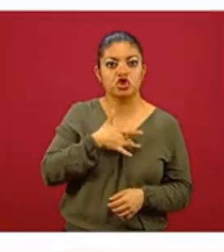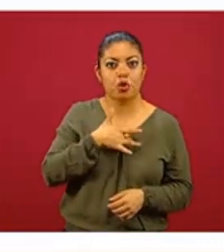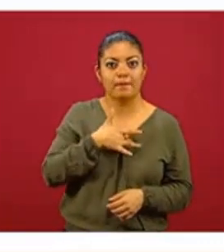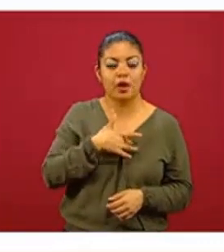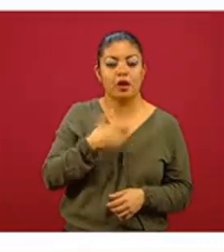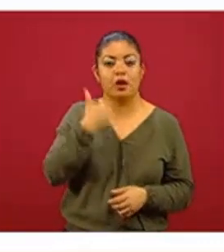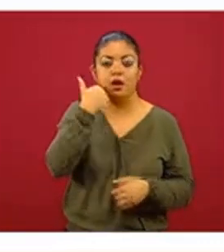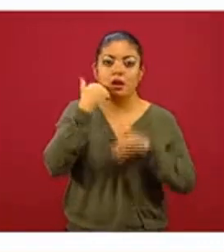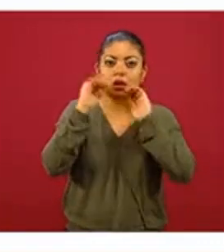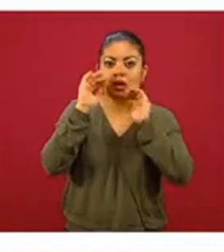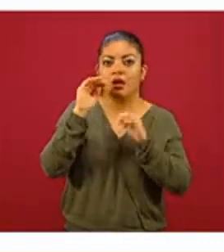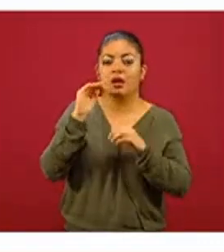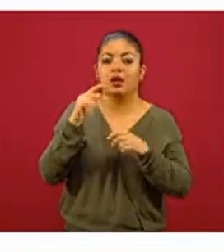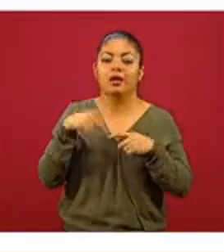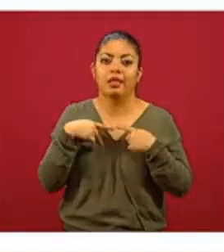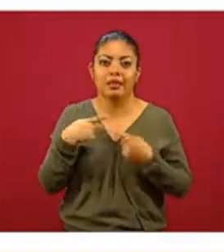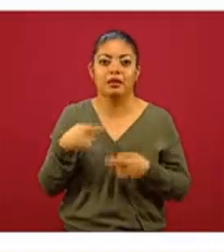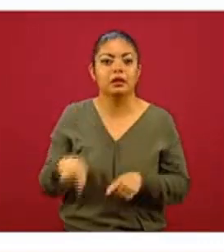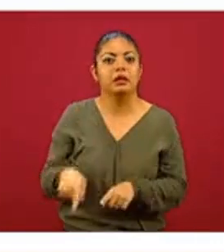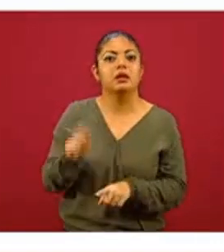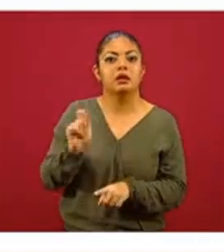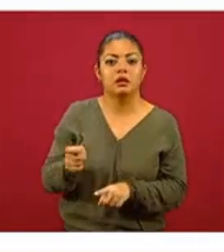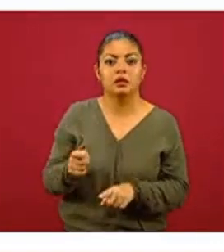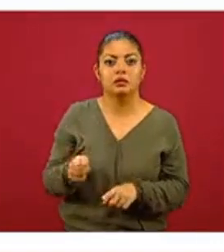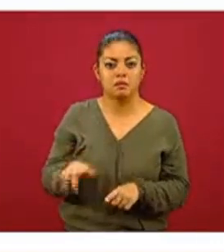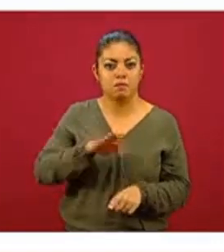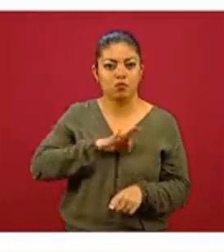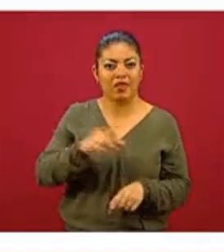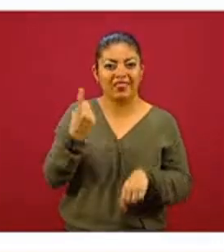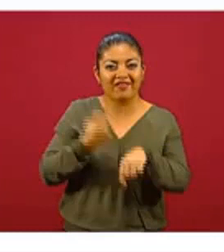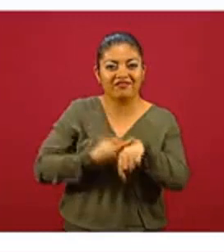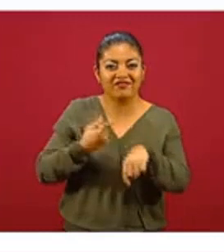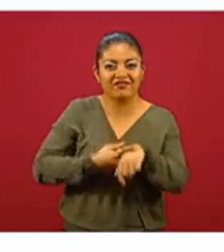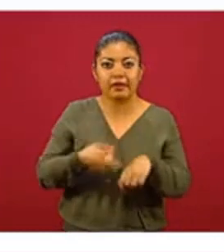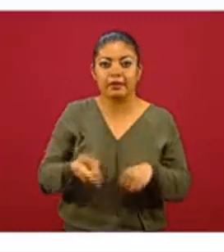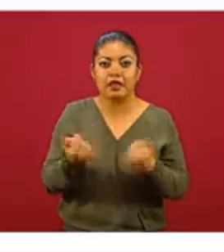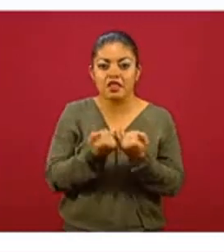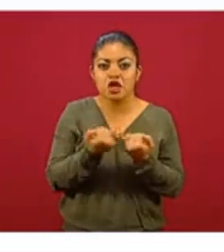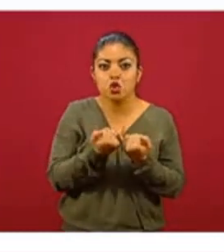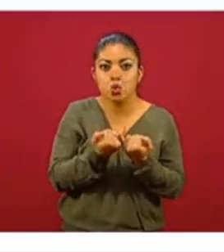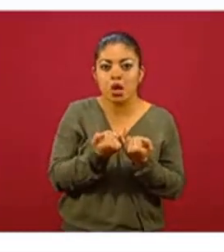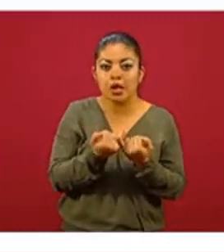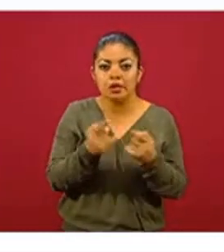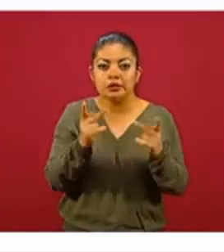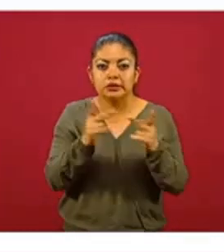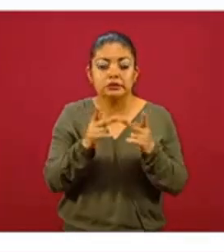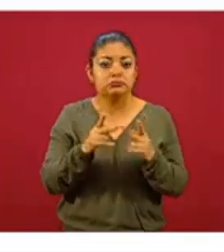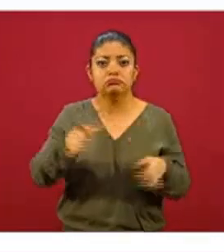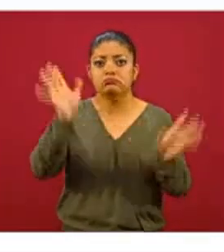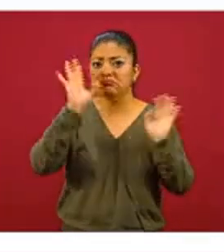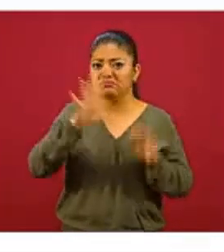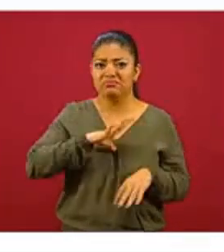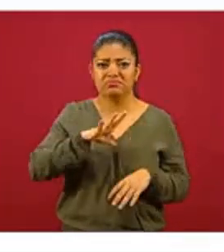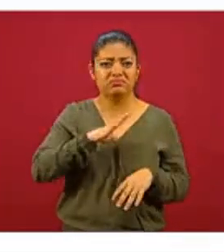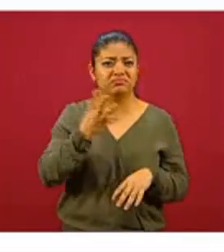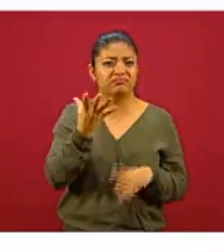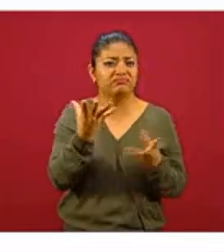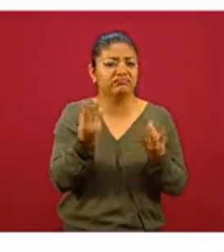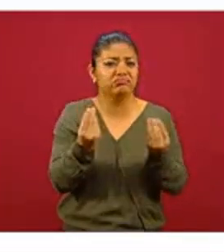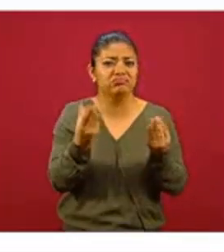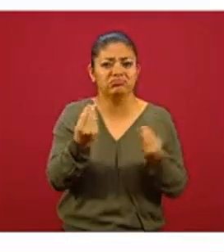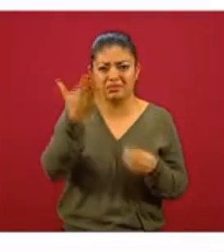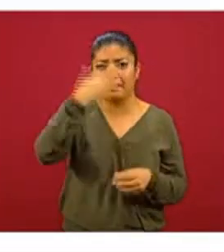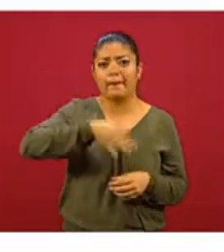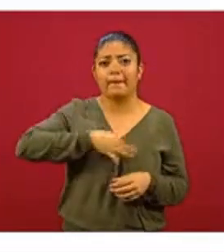ser completamente indiferenciables de otras enfermedades respiratorias. Tenemos N cantidad de virus en el medio ambiente,